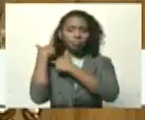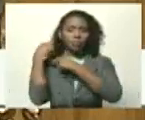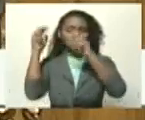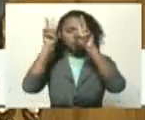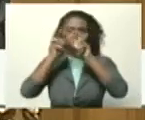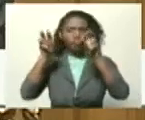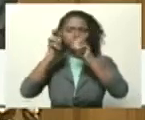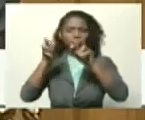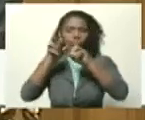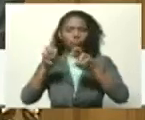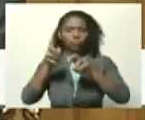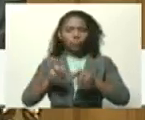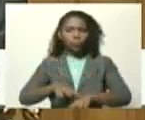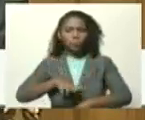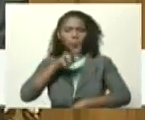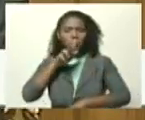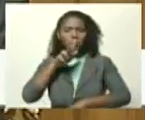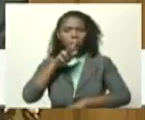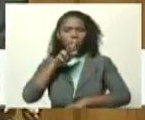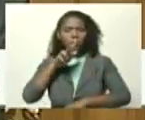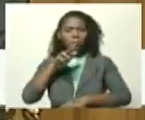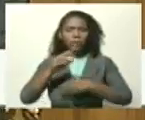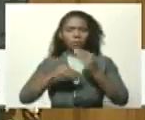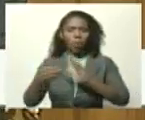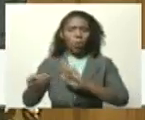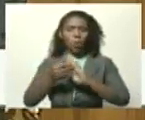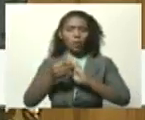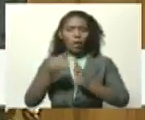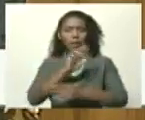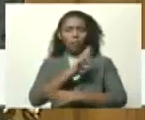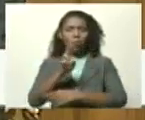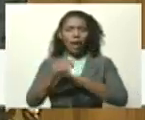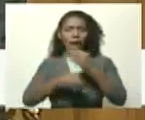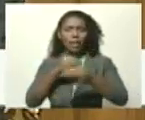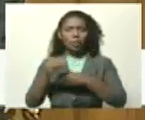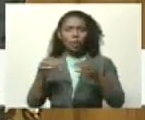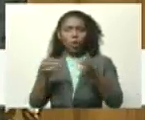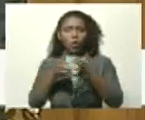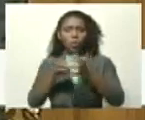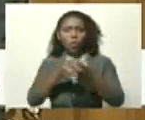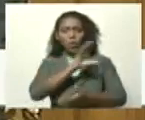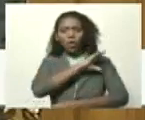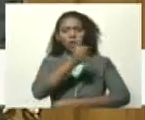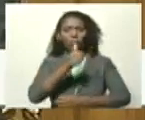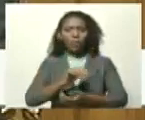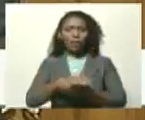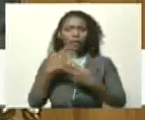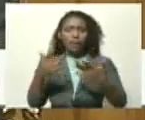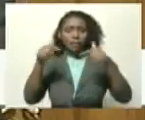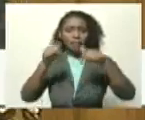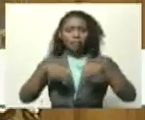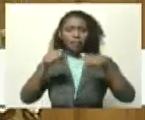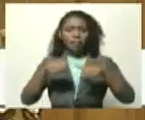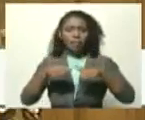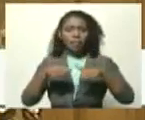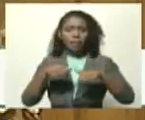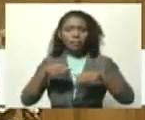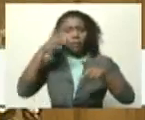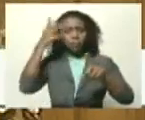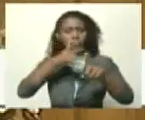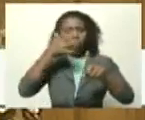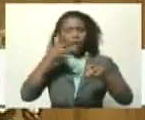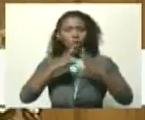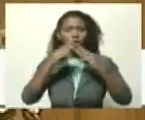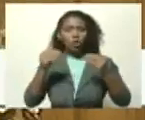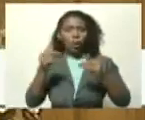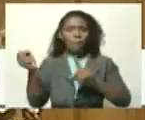investigar los terribles crímenes contra la República perpetrados por las juntas directivas que desde aquí instrumentaron todo